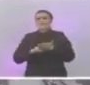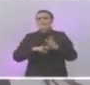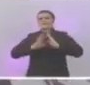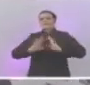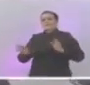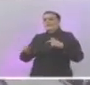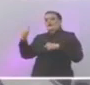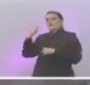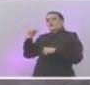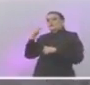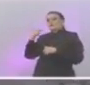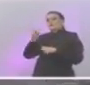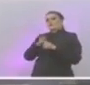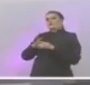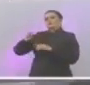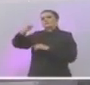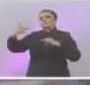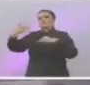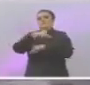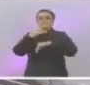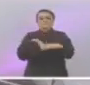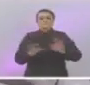salida a Guadalajara.